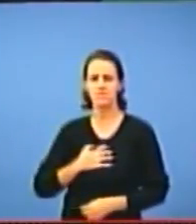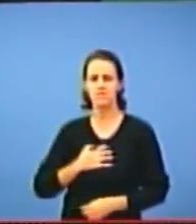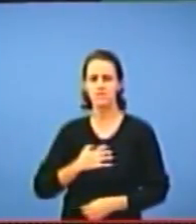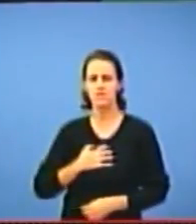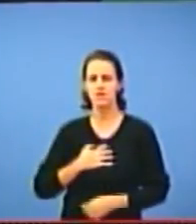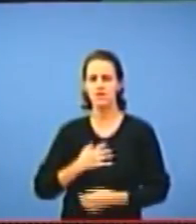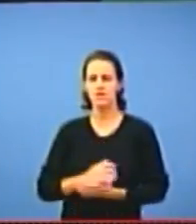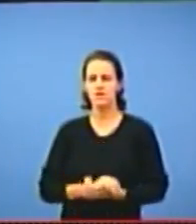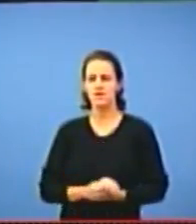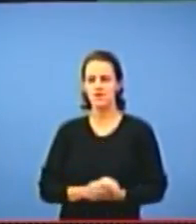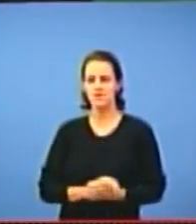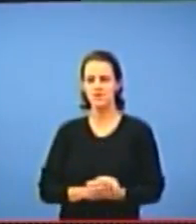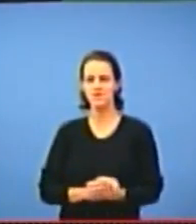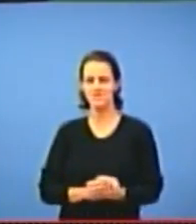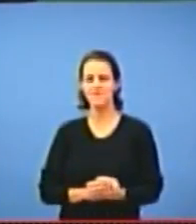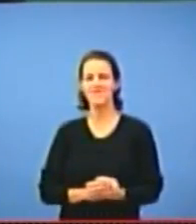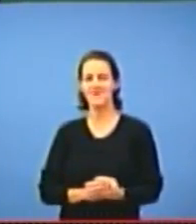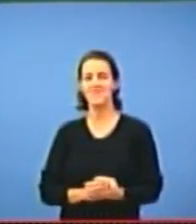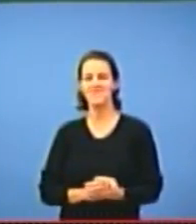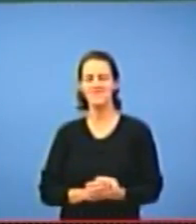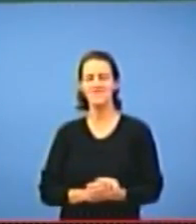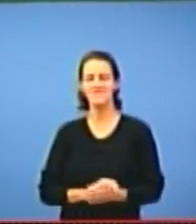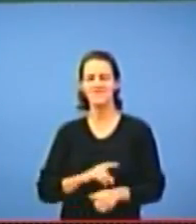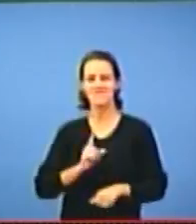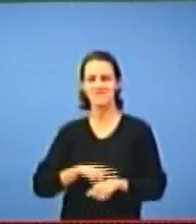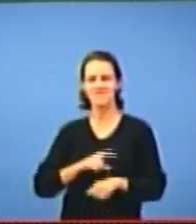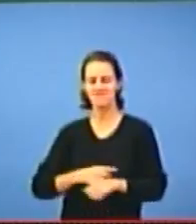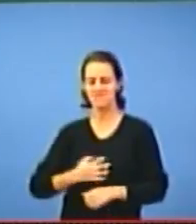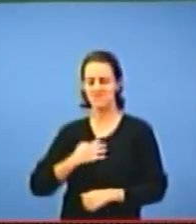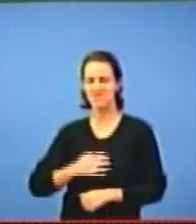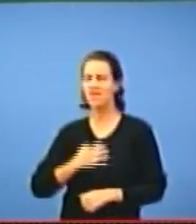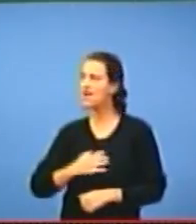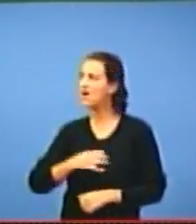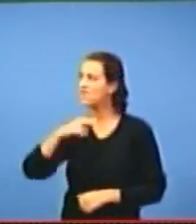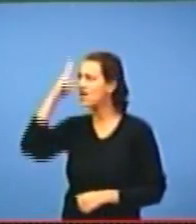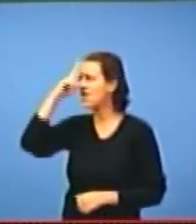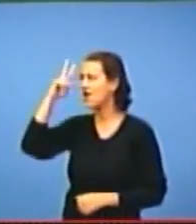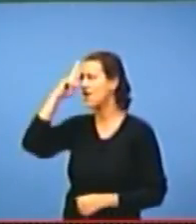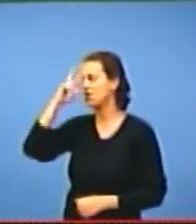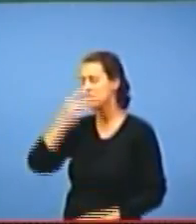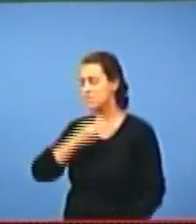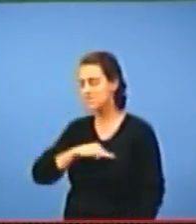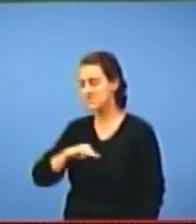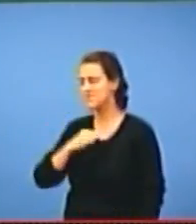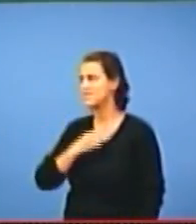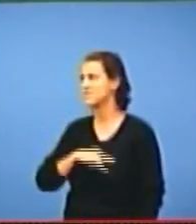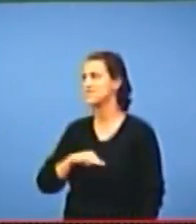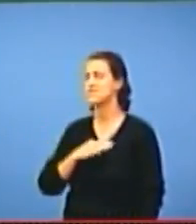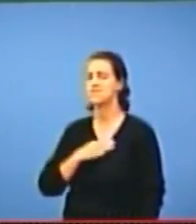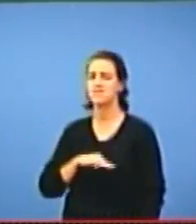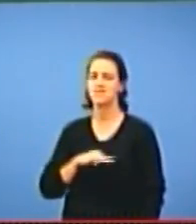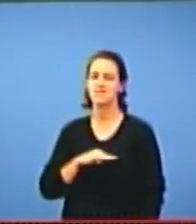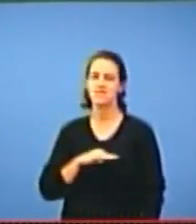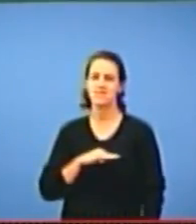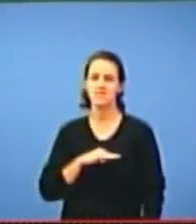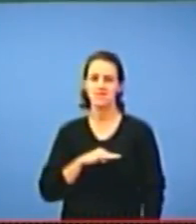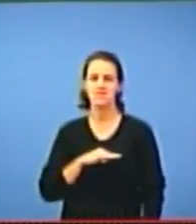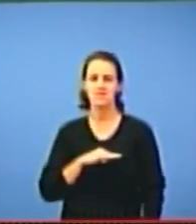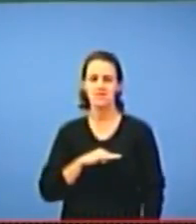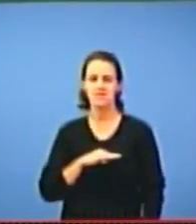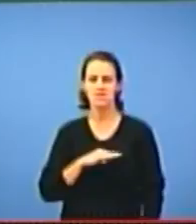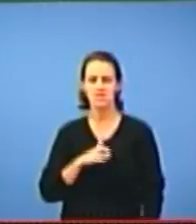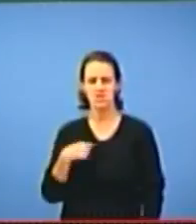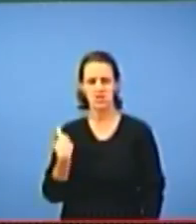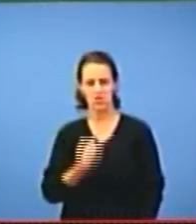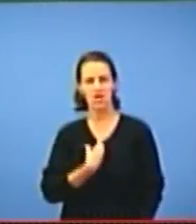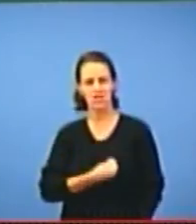hora aquí, nosotros estamos viviendo la hora de la ira. Recuérdate de tu misericordia. Mis hermanos, nuestros